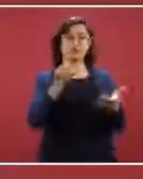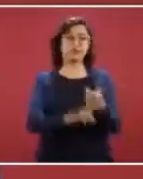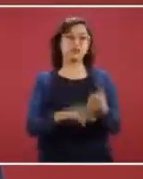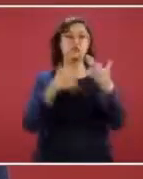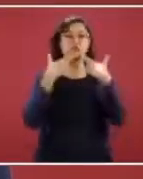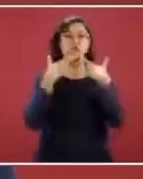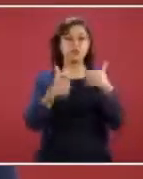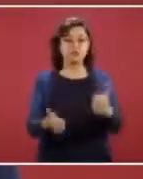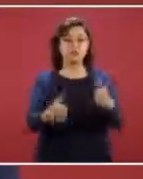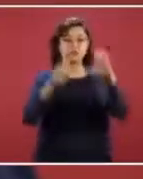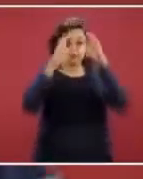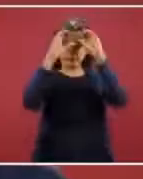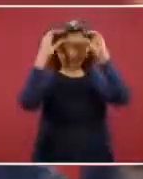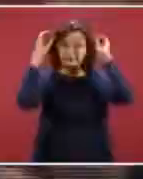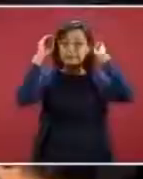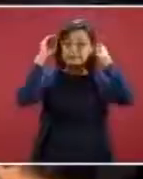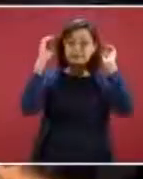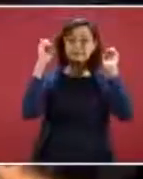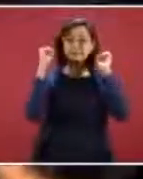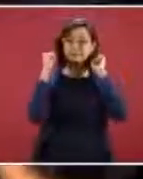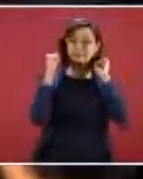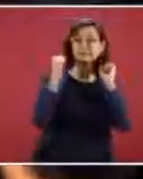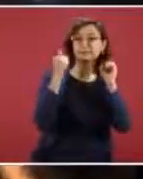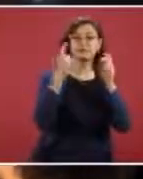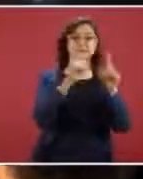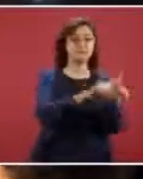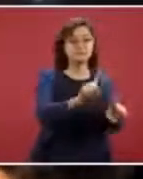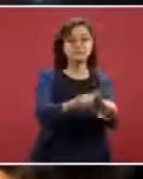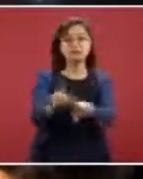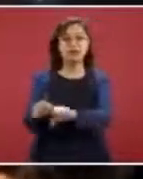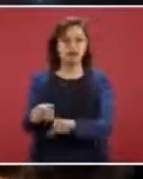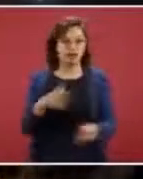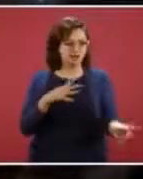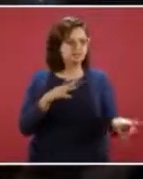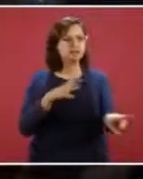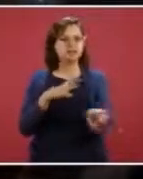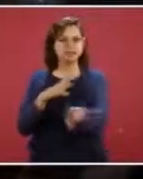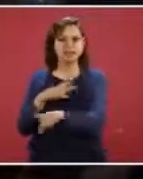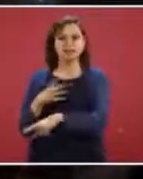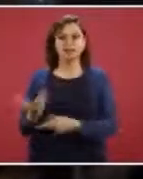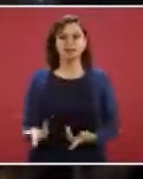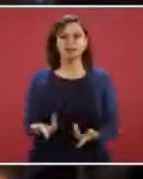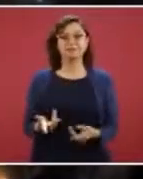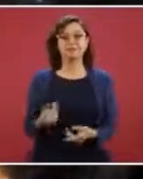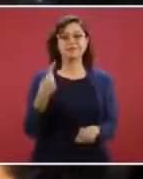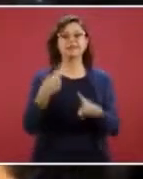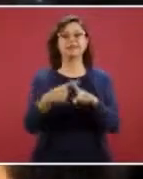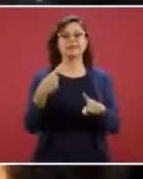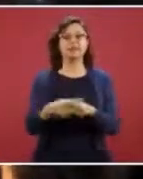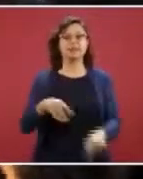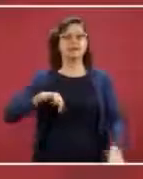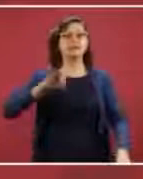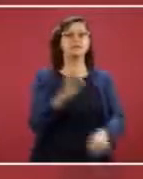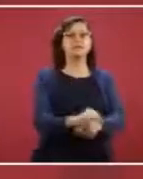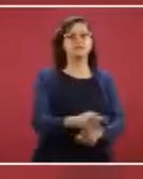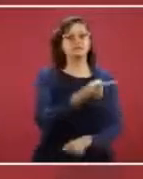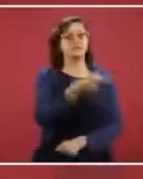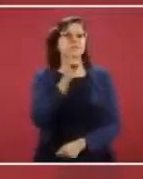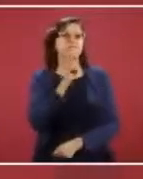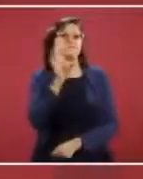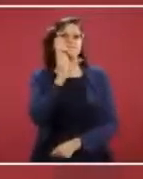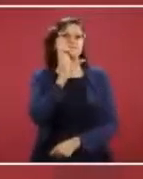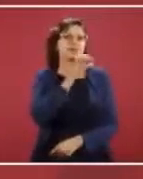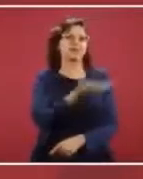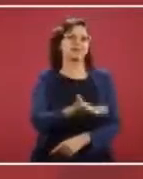haciendas. Entonces, todo eso se debe a Carranza. Bueno,